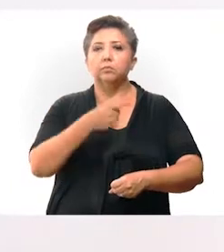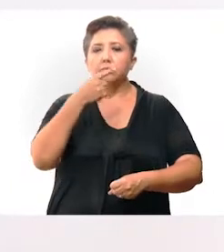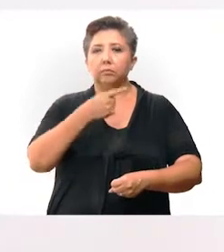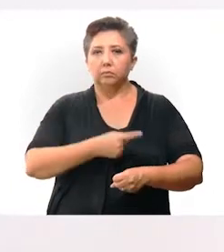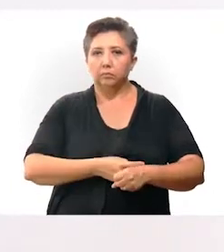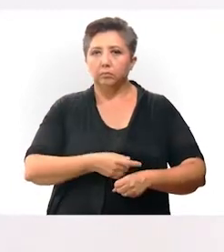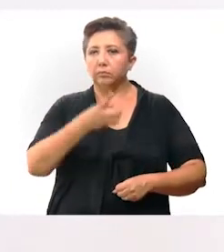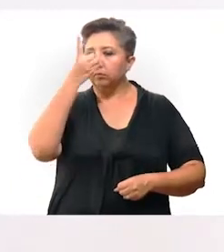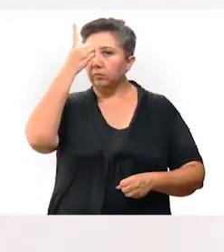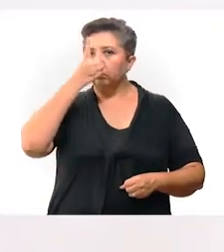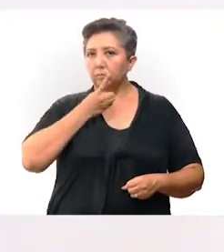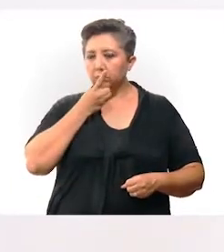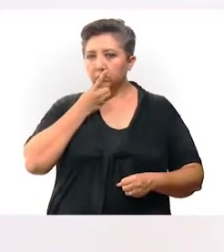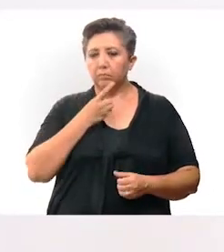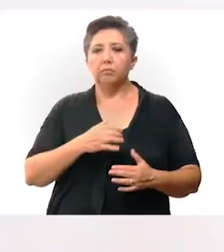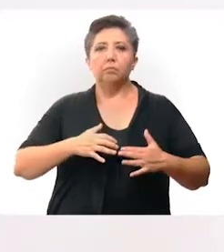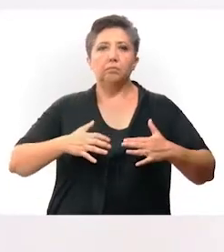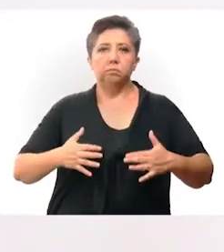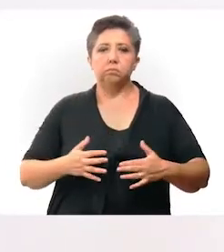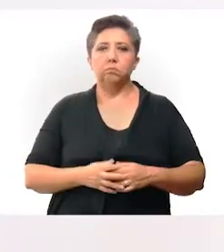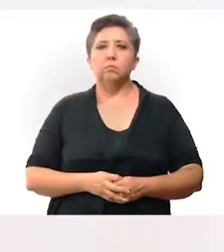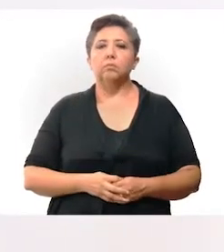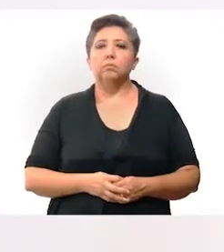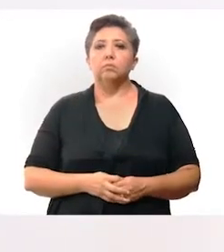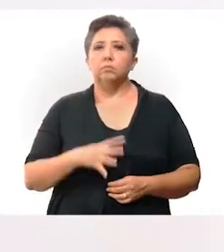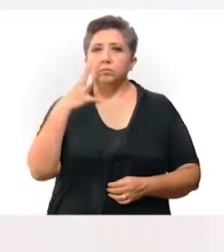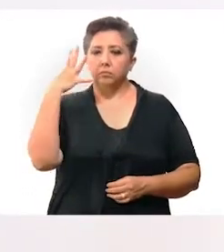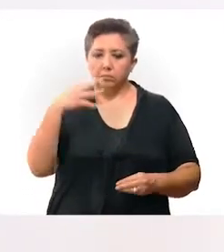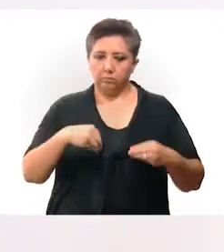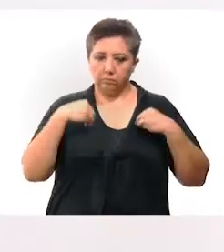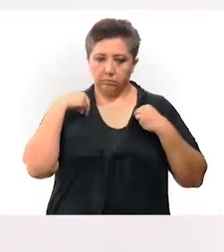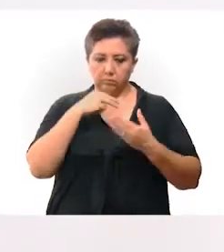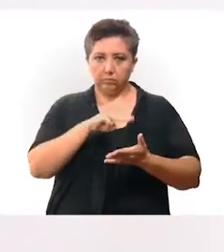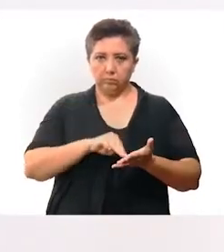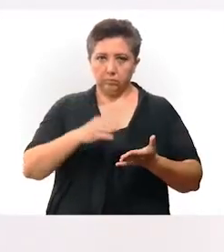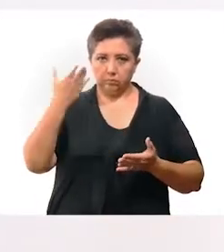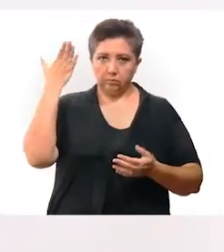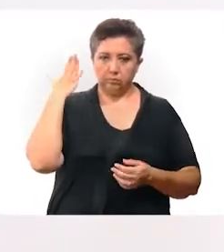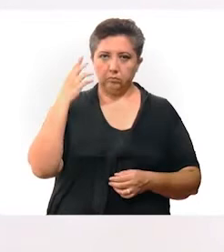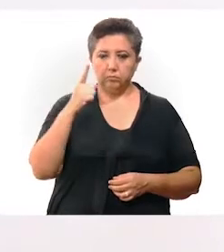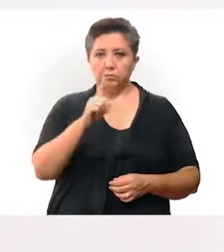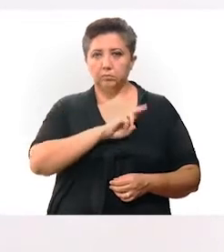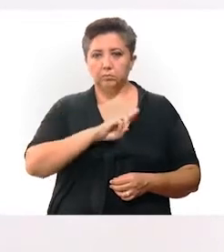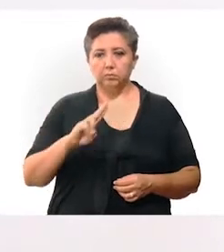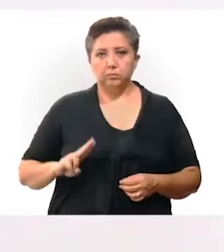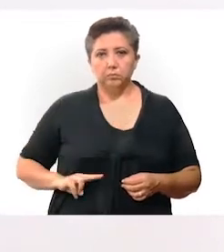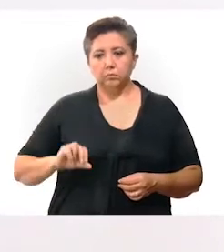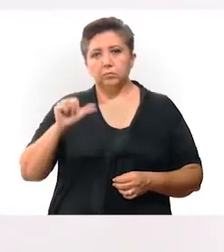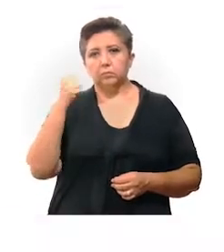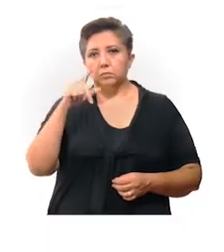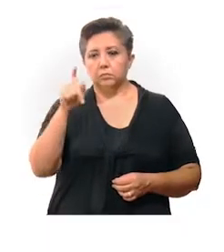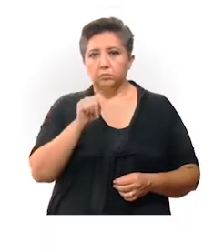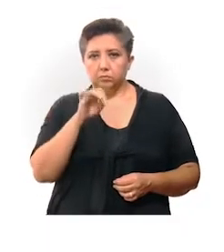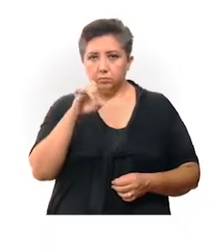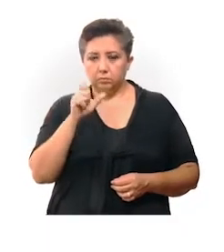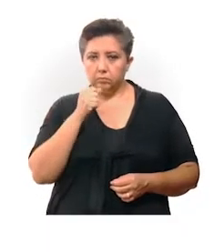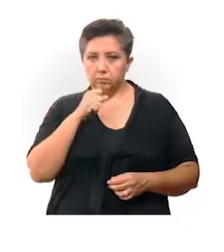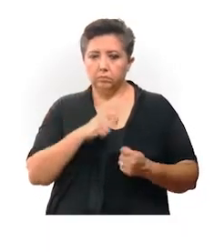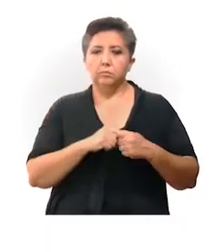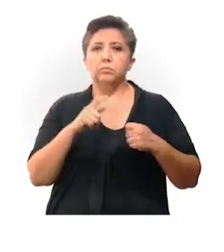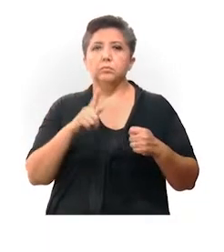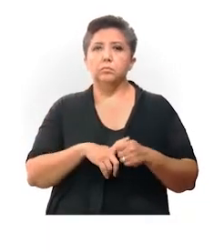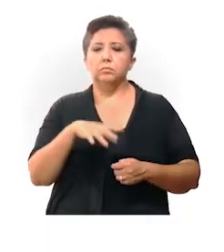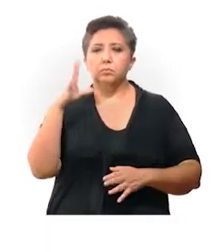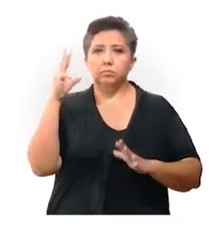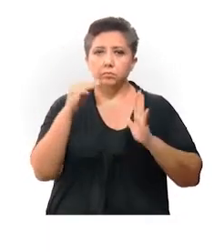hipertensión arterial, diabetes mellitus y obesidad. 4 residían en Mérida, 1 en Umán y 1 en Oxcuscap. En